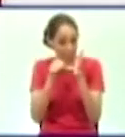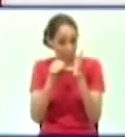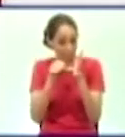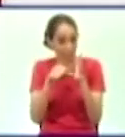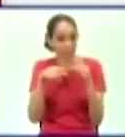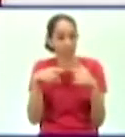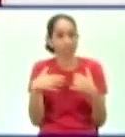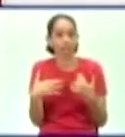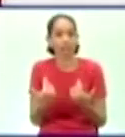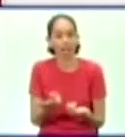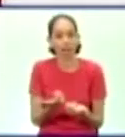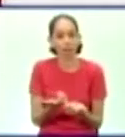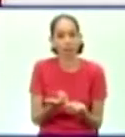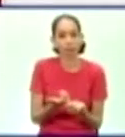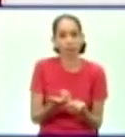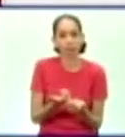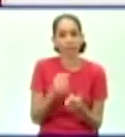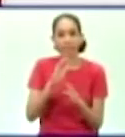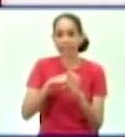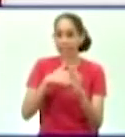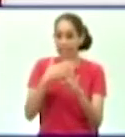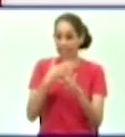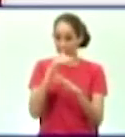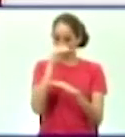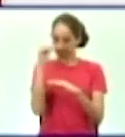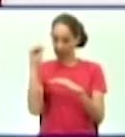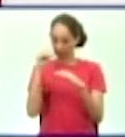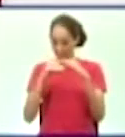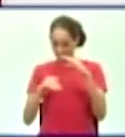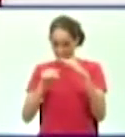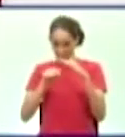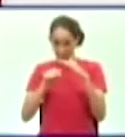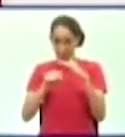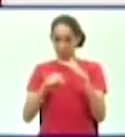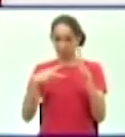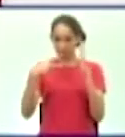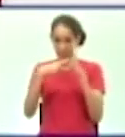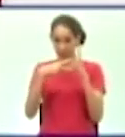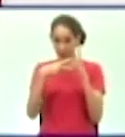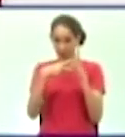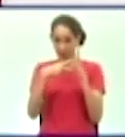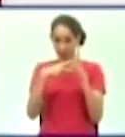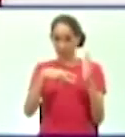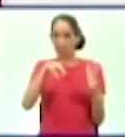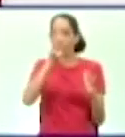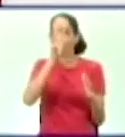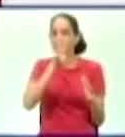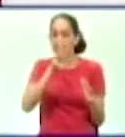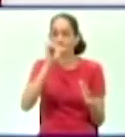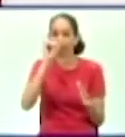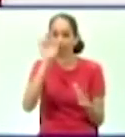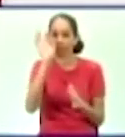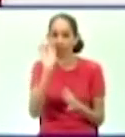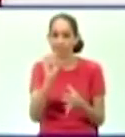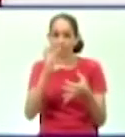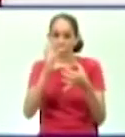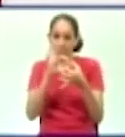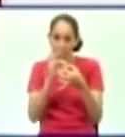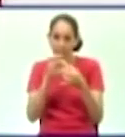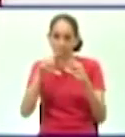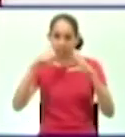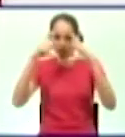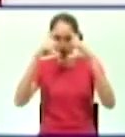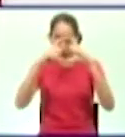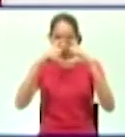de circunferencia y los 360 grados, que es el valor de la amplitud del arco de la circunferencia. Y